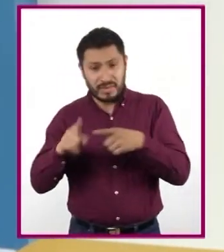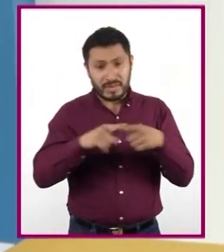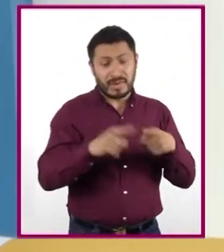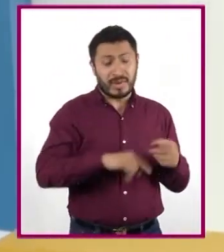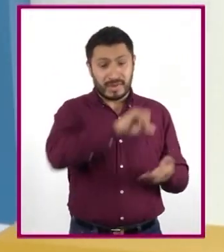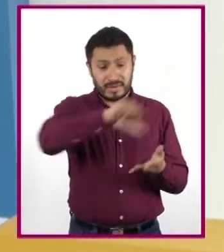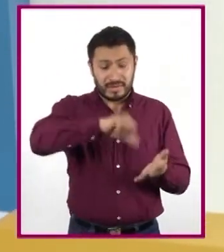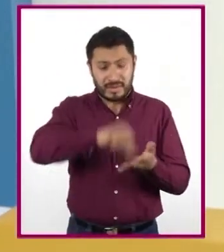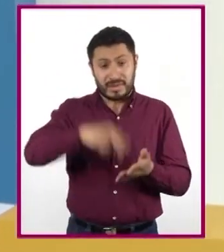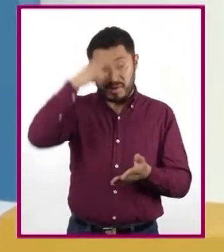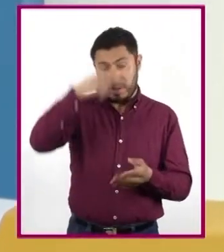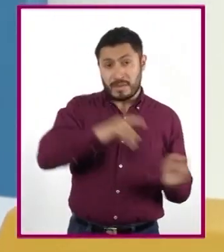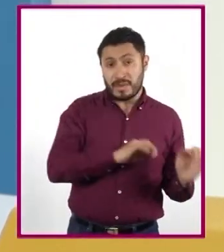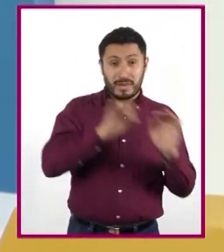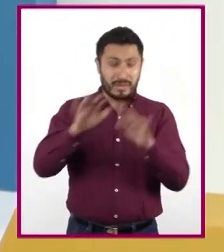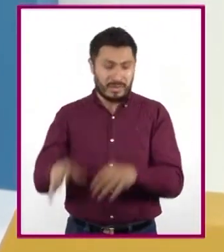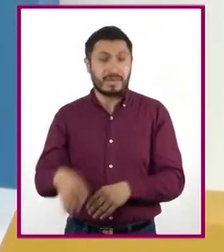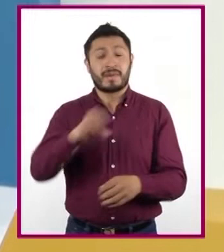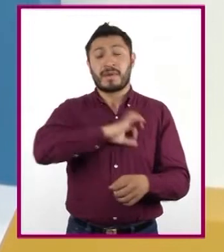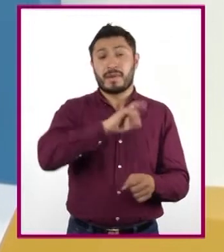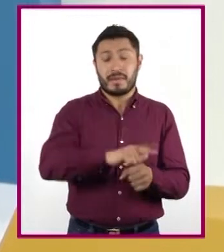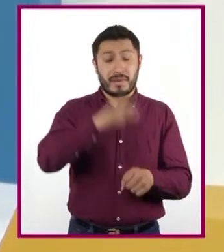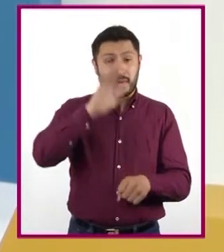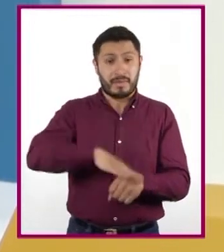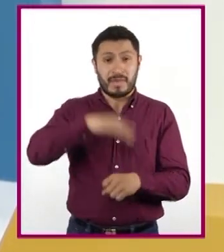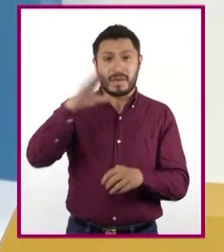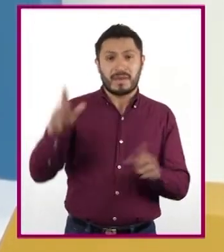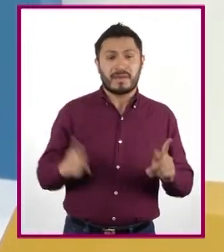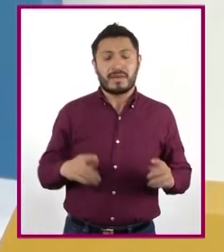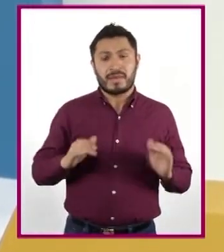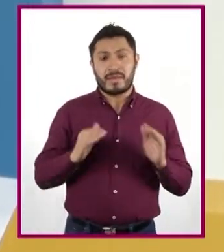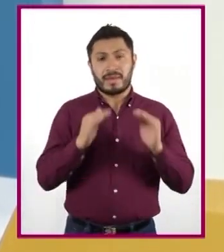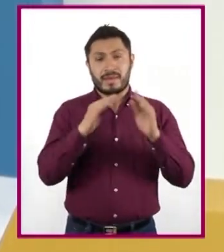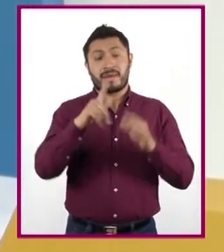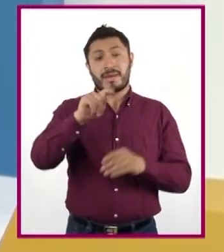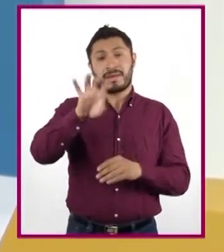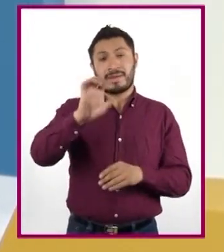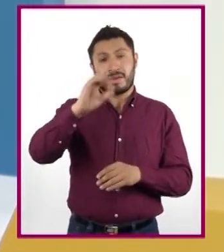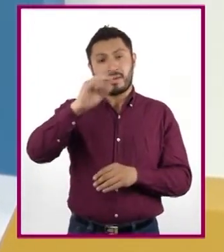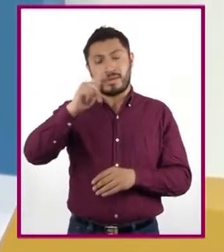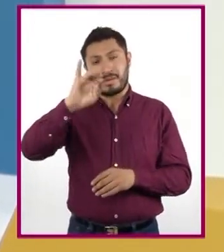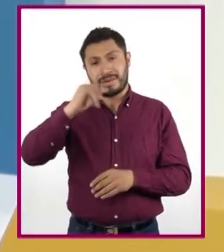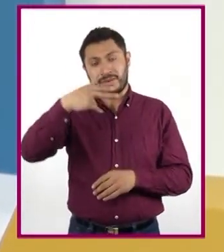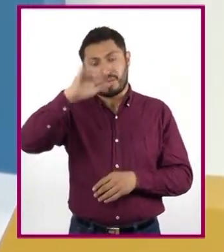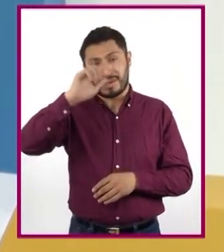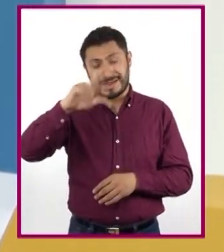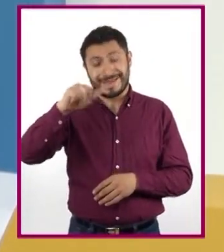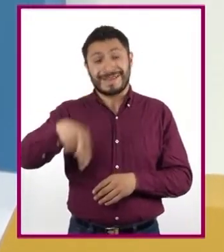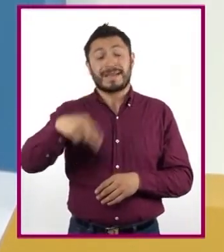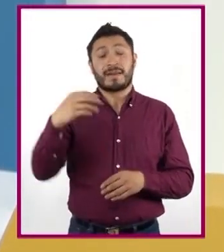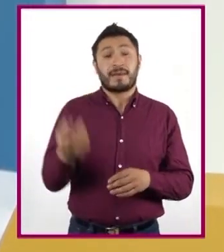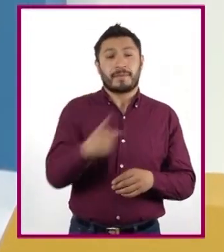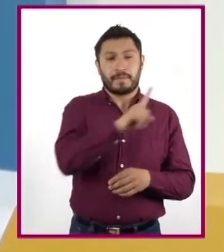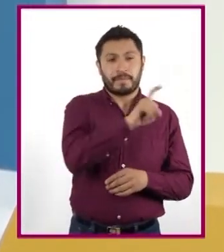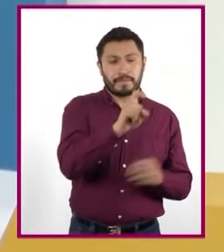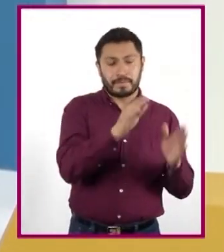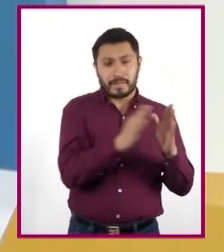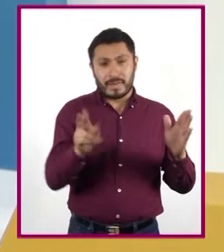del centro de México, específicamente venían de Teotihuacán. Esto ocurrió entre el año 100 y 200 de nuestra